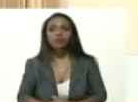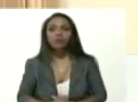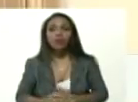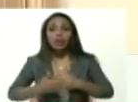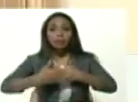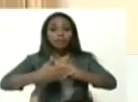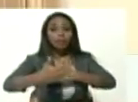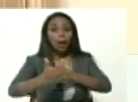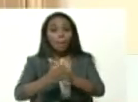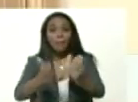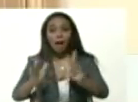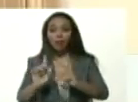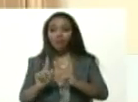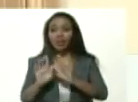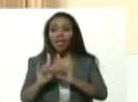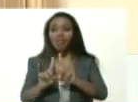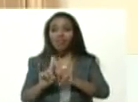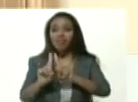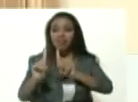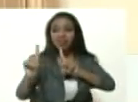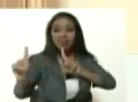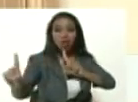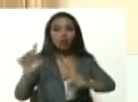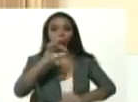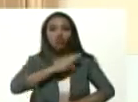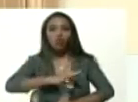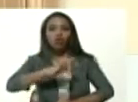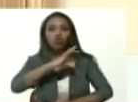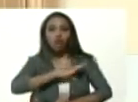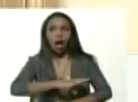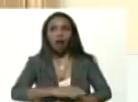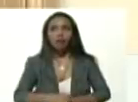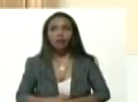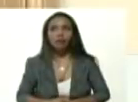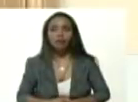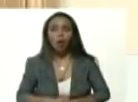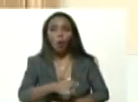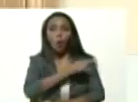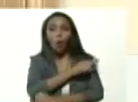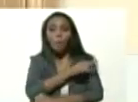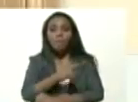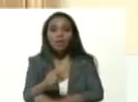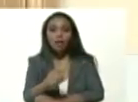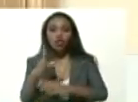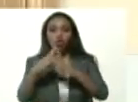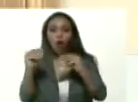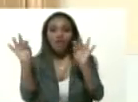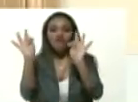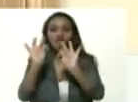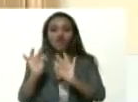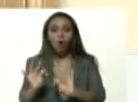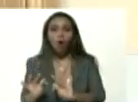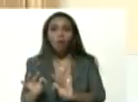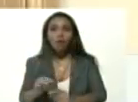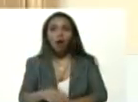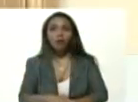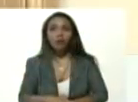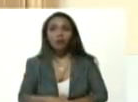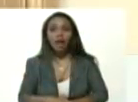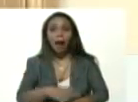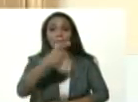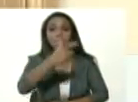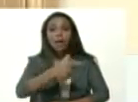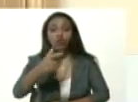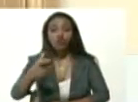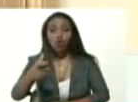ampliar el distanciamiento social. Es cumplir todas las medidas. Las personas